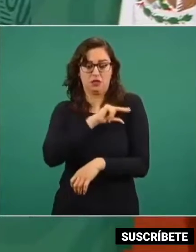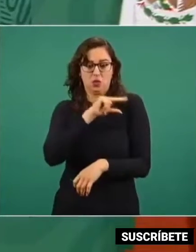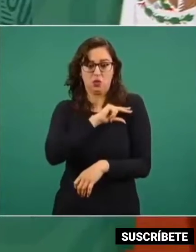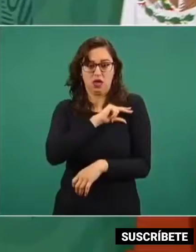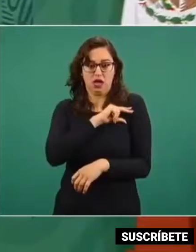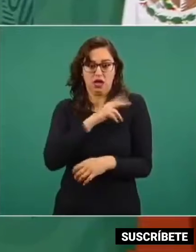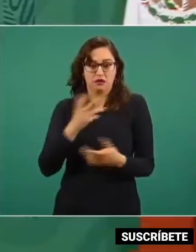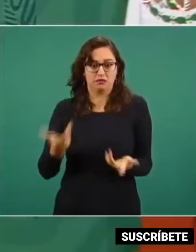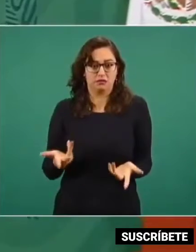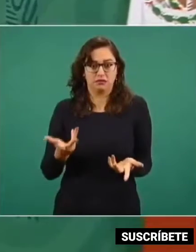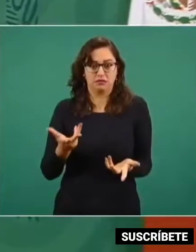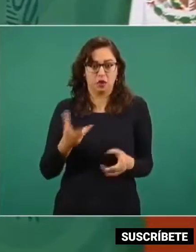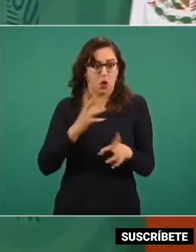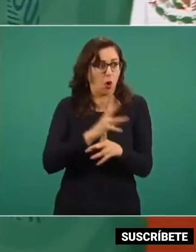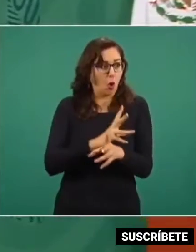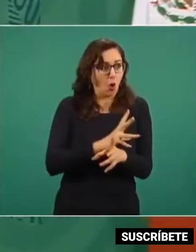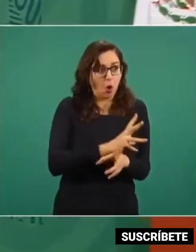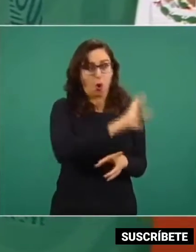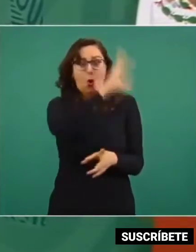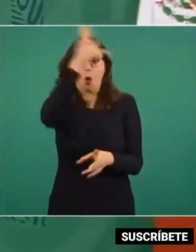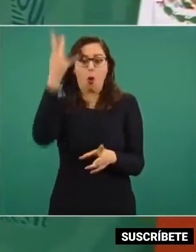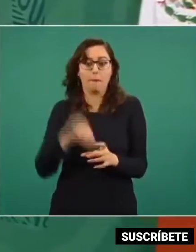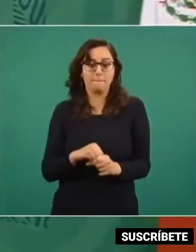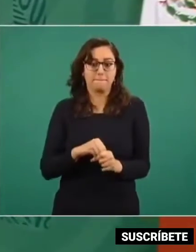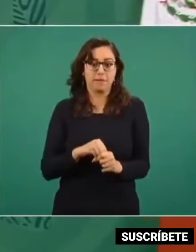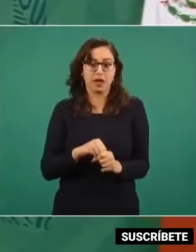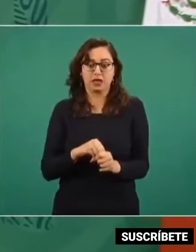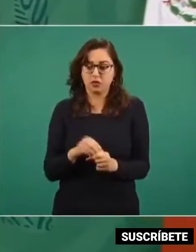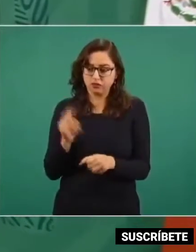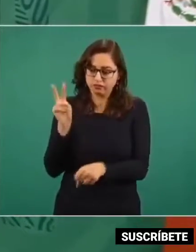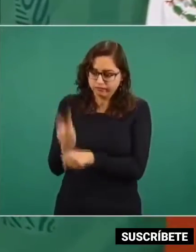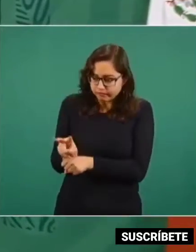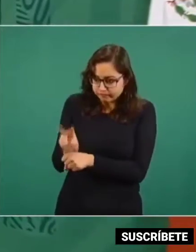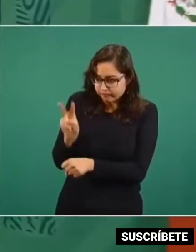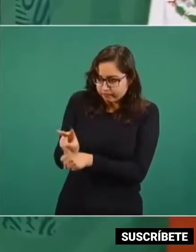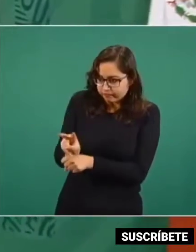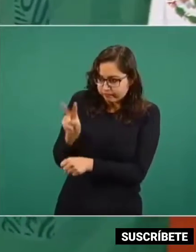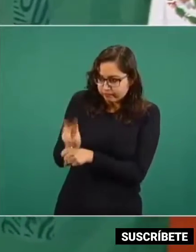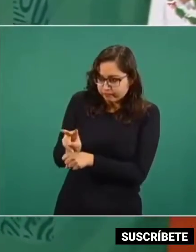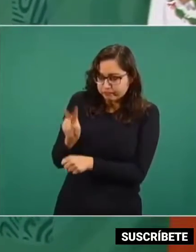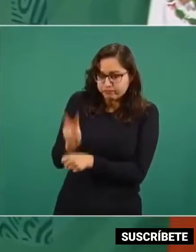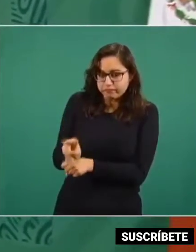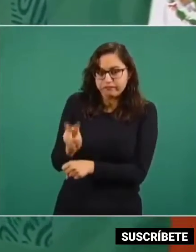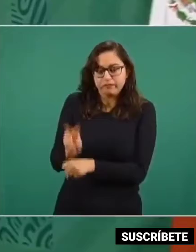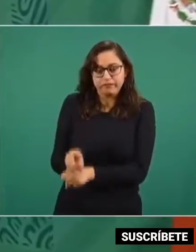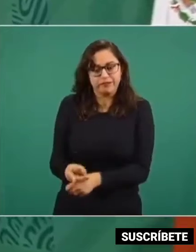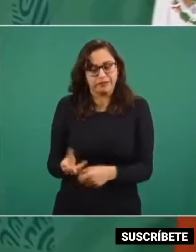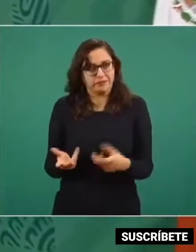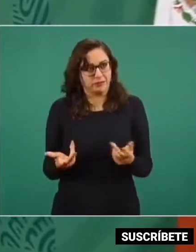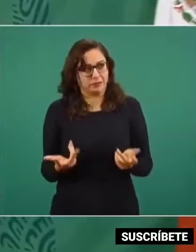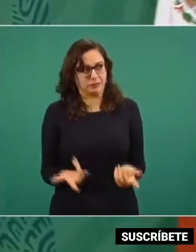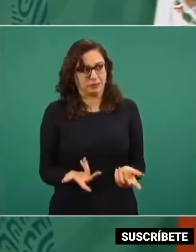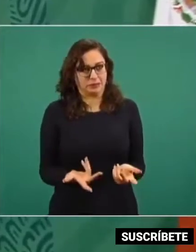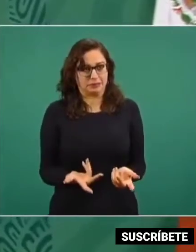lo que hacemos los seres humanos?